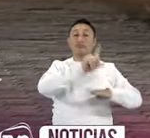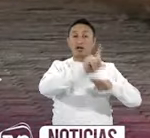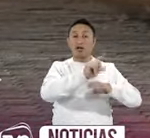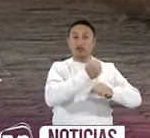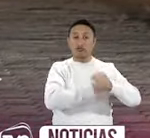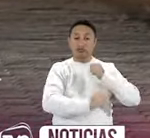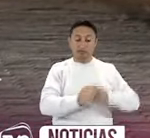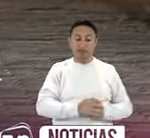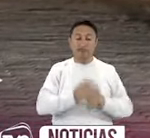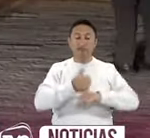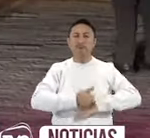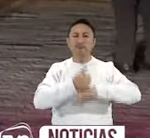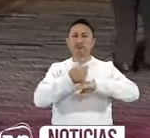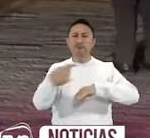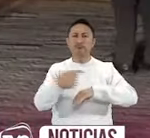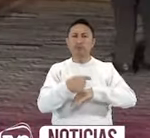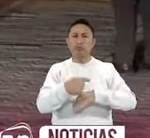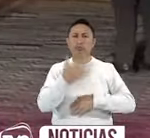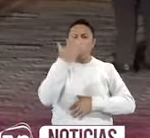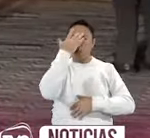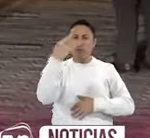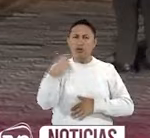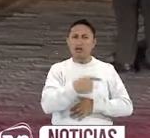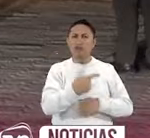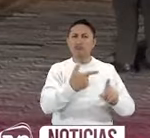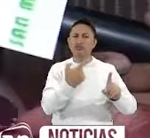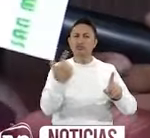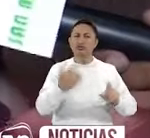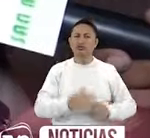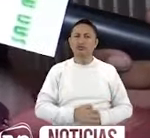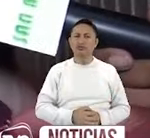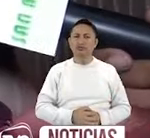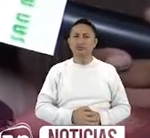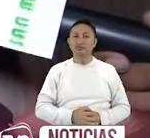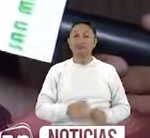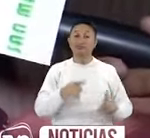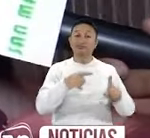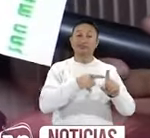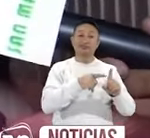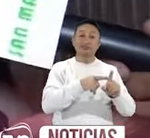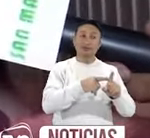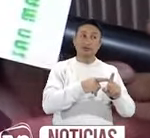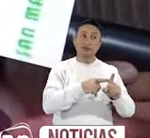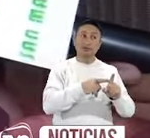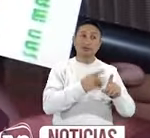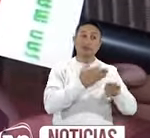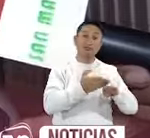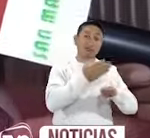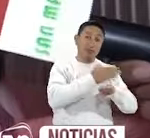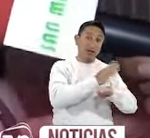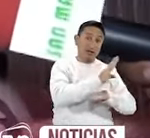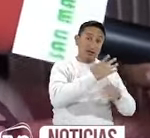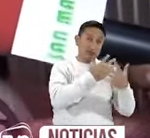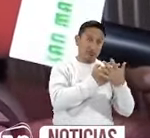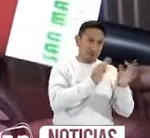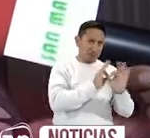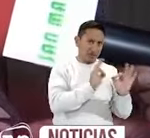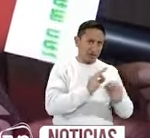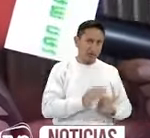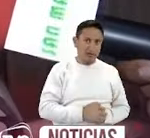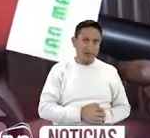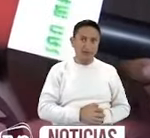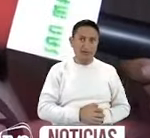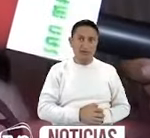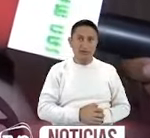investigan el móvil de esta nueva muerte violenta. Este ciudadano no ha tenido antecedentes penales y justamente las unidades